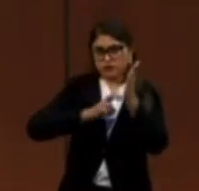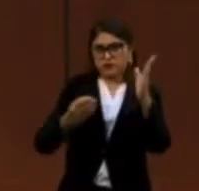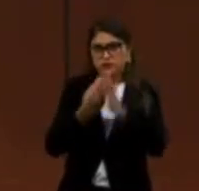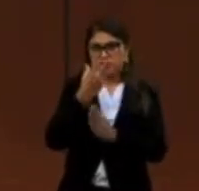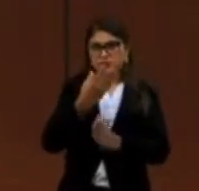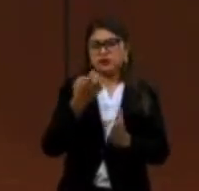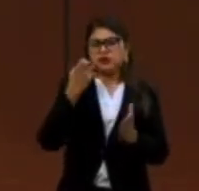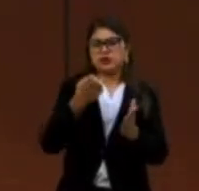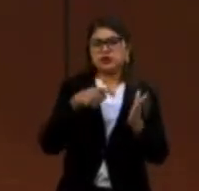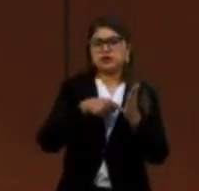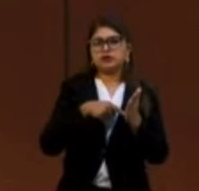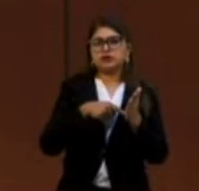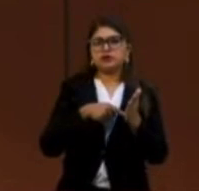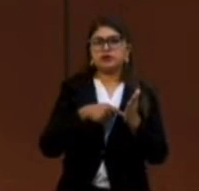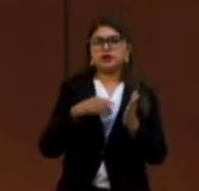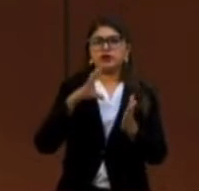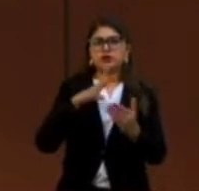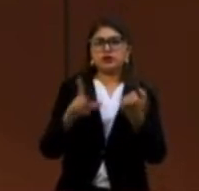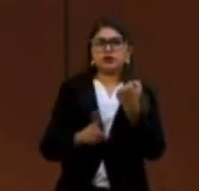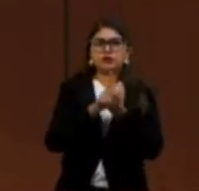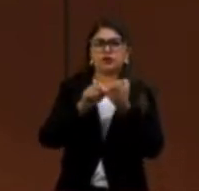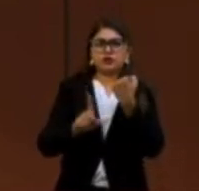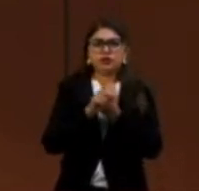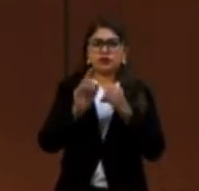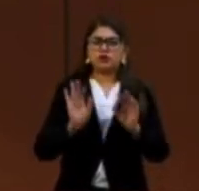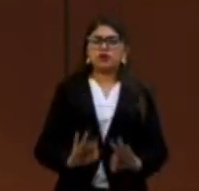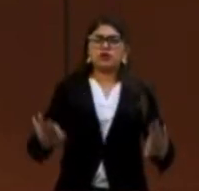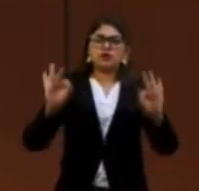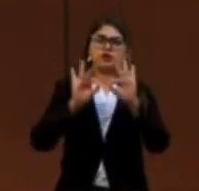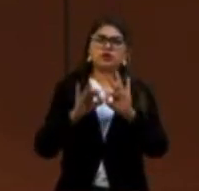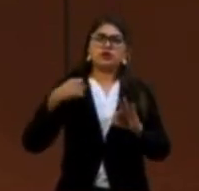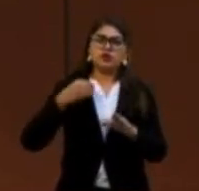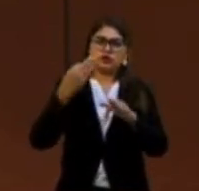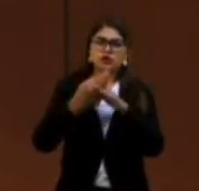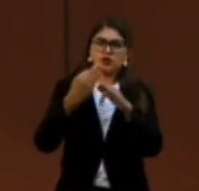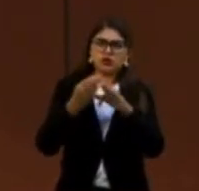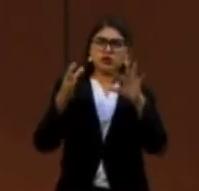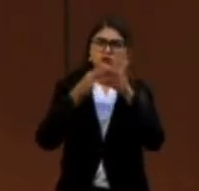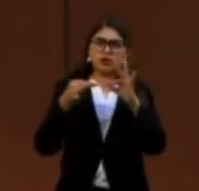tiene un problema importante que no puedo dejar de mencionar.